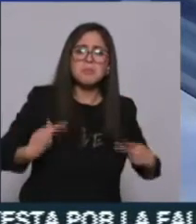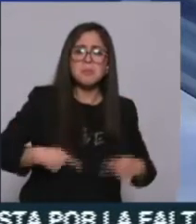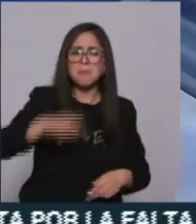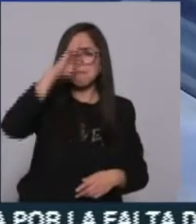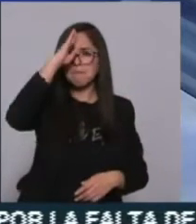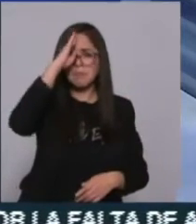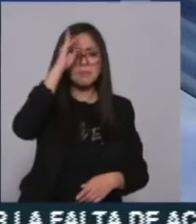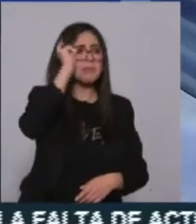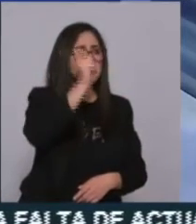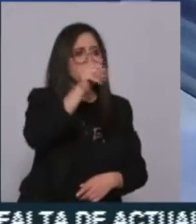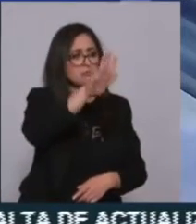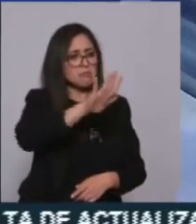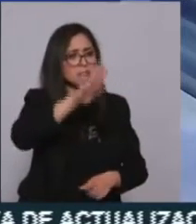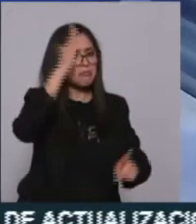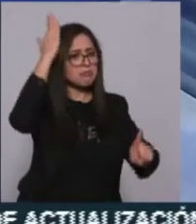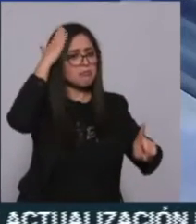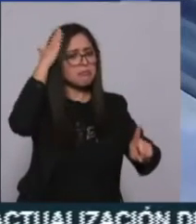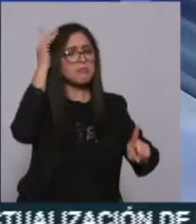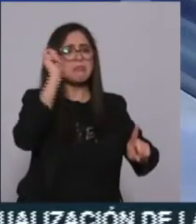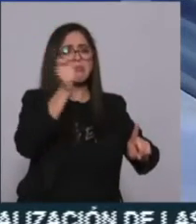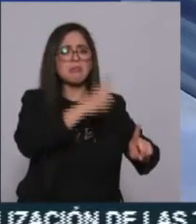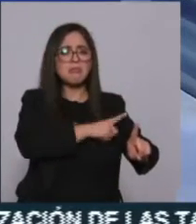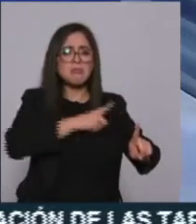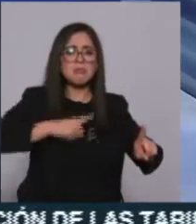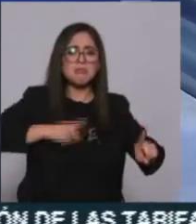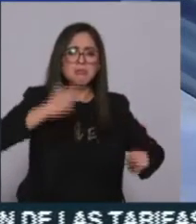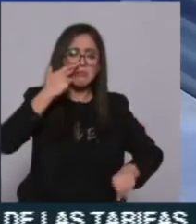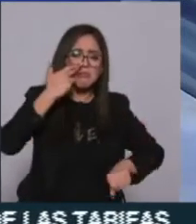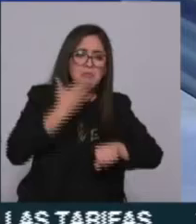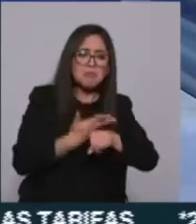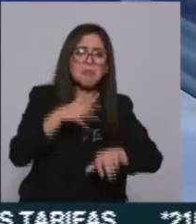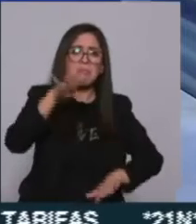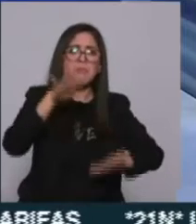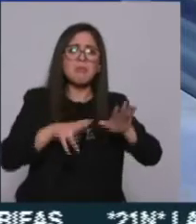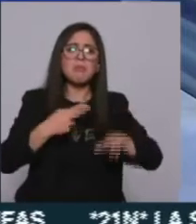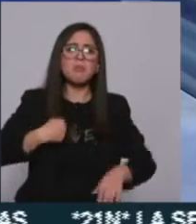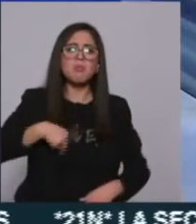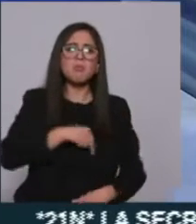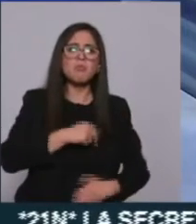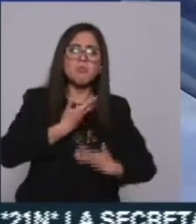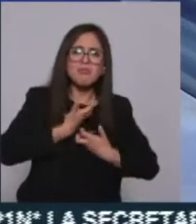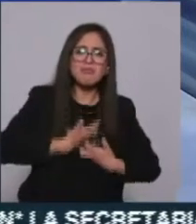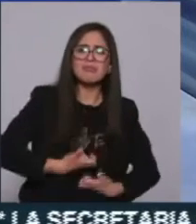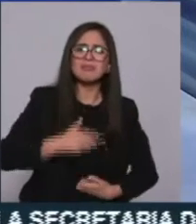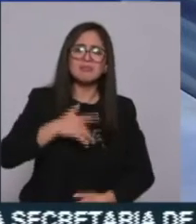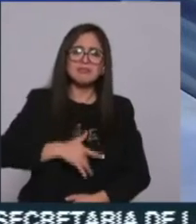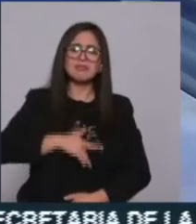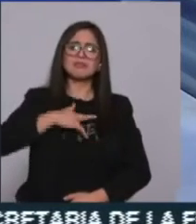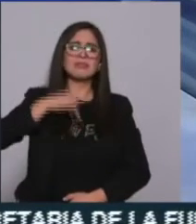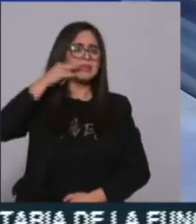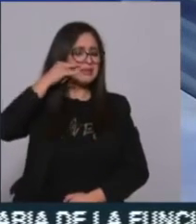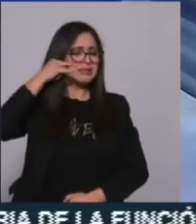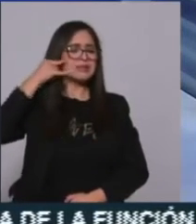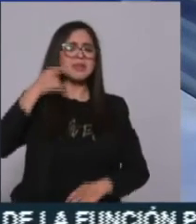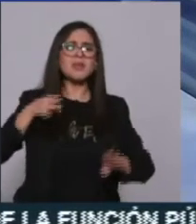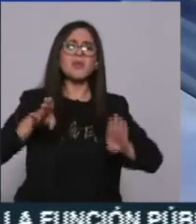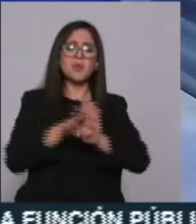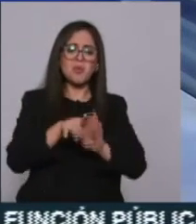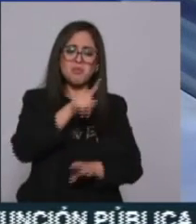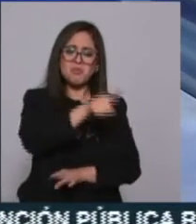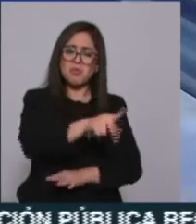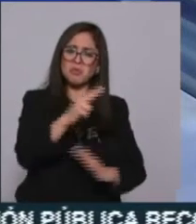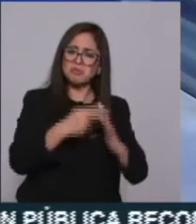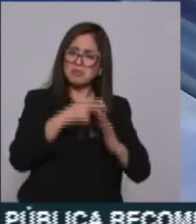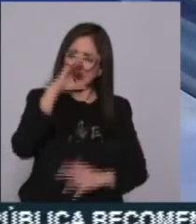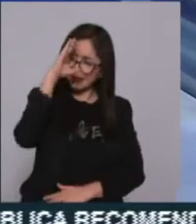de un momento a otro, de un día para otro. Nos indignamos al ver que siguen sucediendo estos crímenes tan terribles,